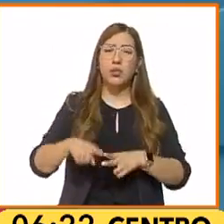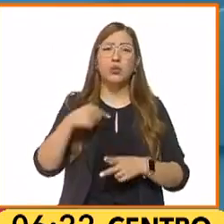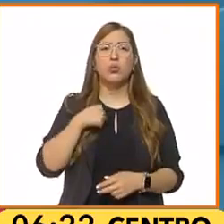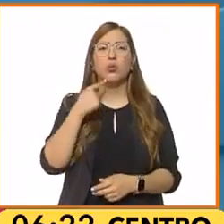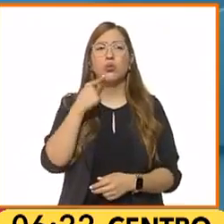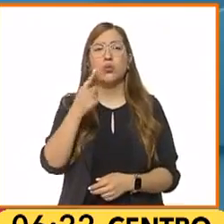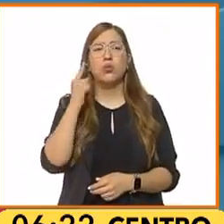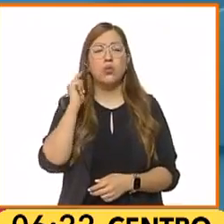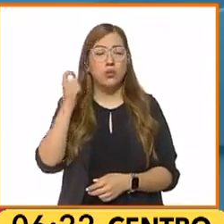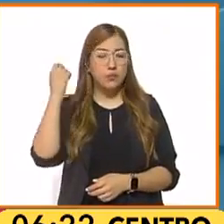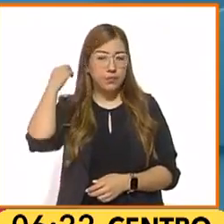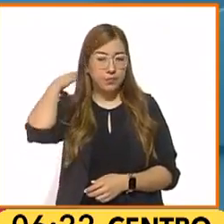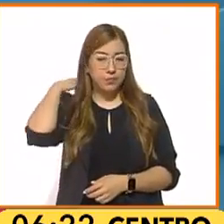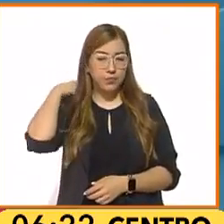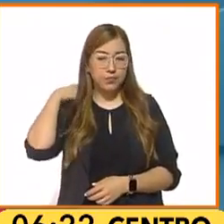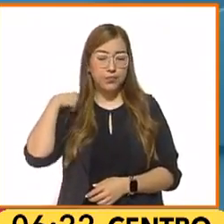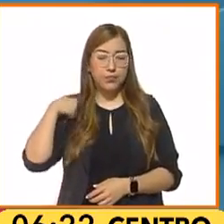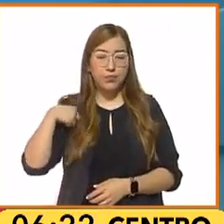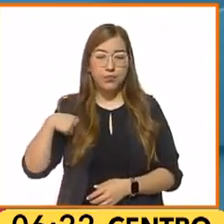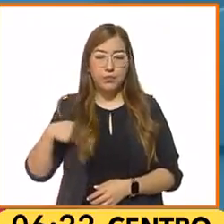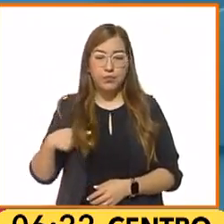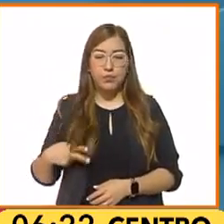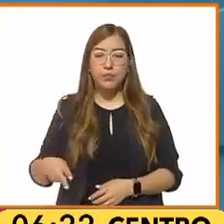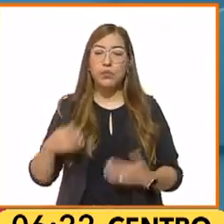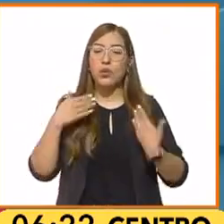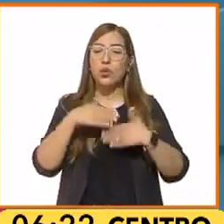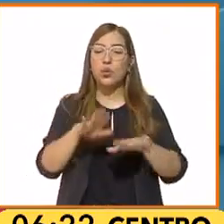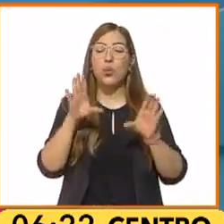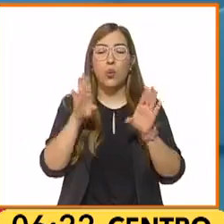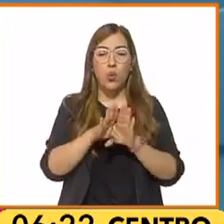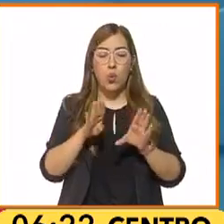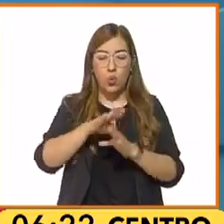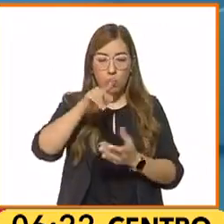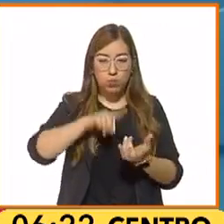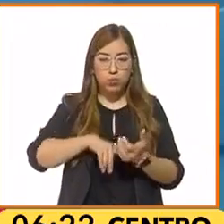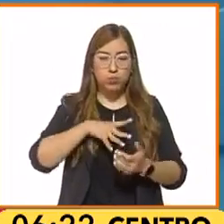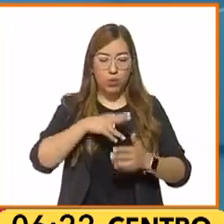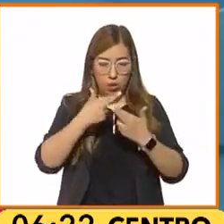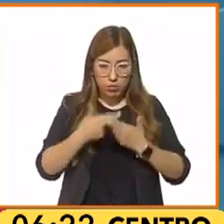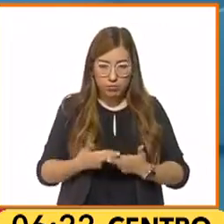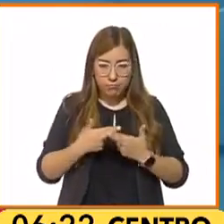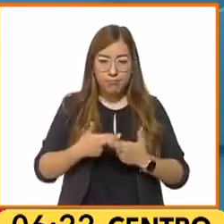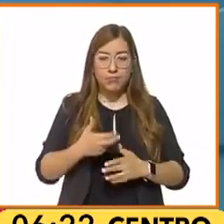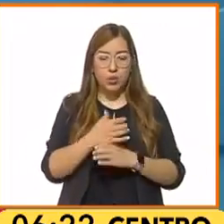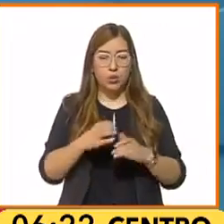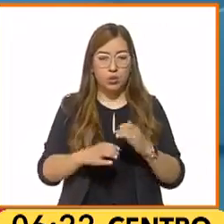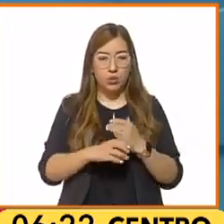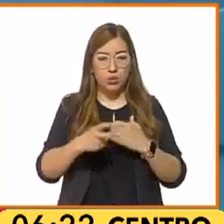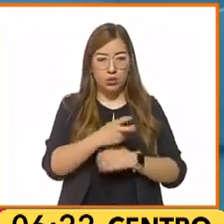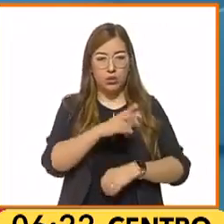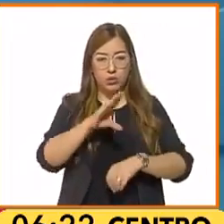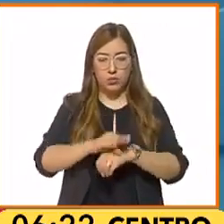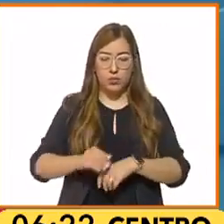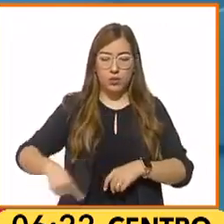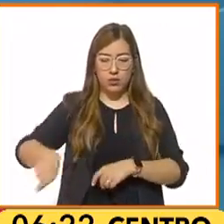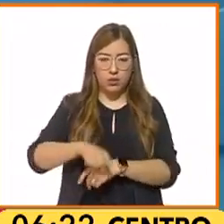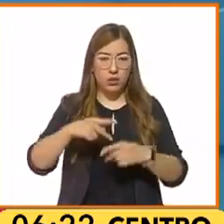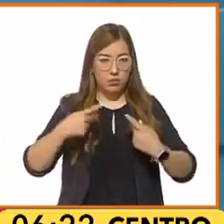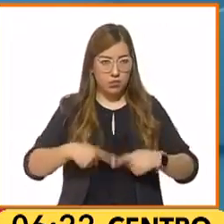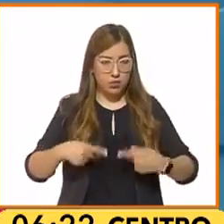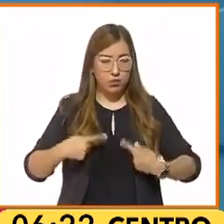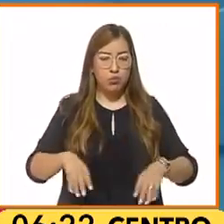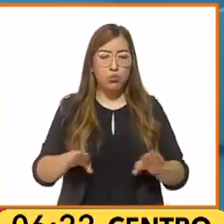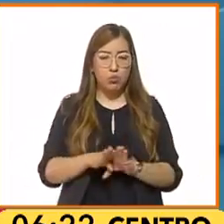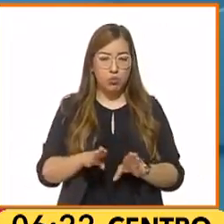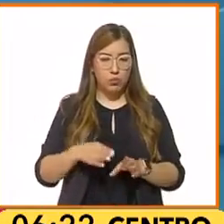pues en lo que tiene que ver a las concesiones, a los contenidos que emiten estas concesiones, los concesionarios, y pues